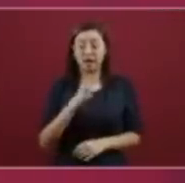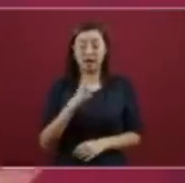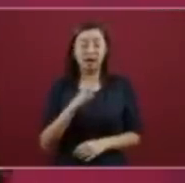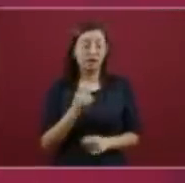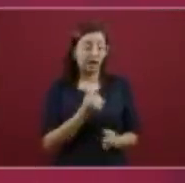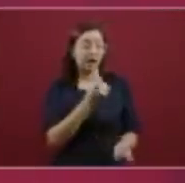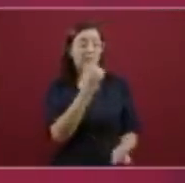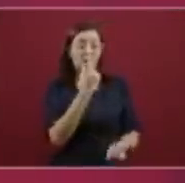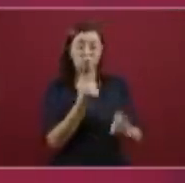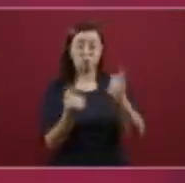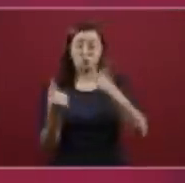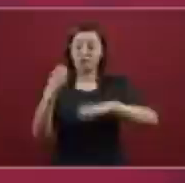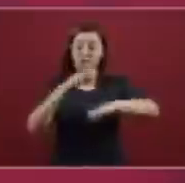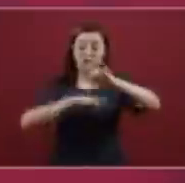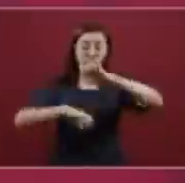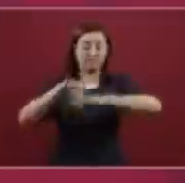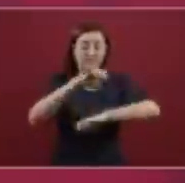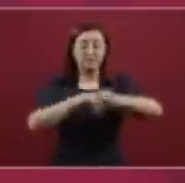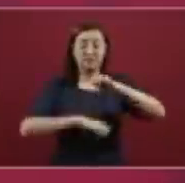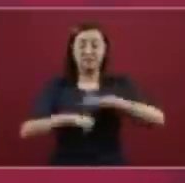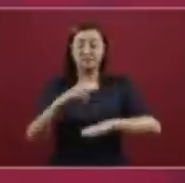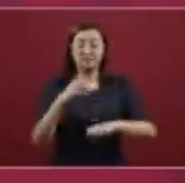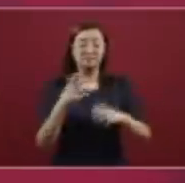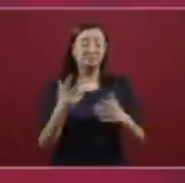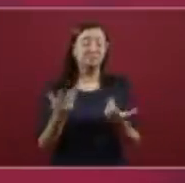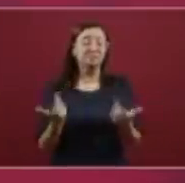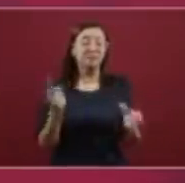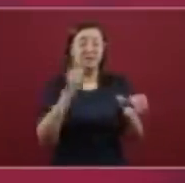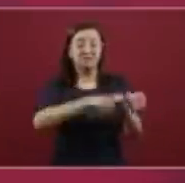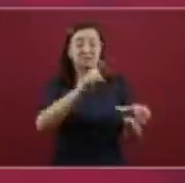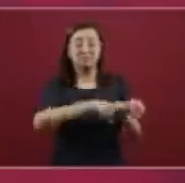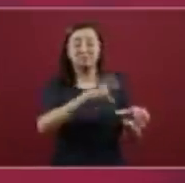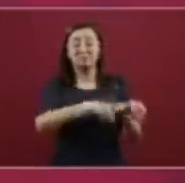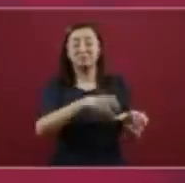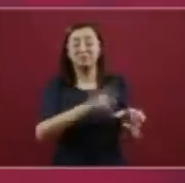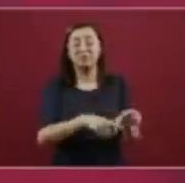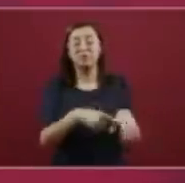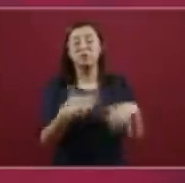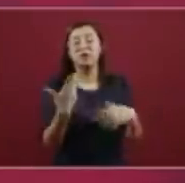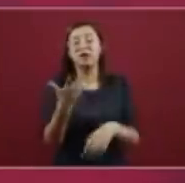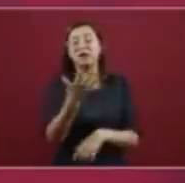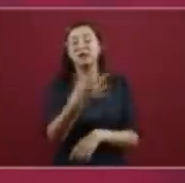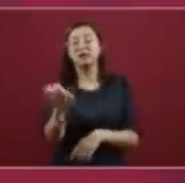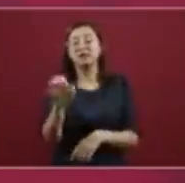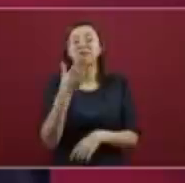consorcios que tienen hasta 500